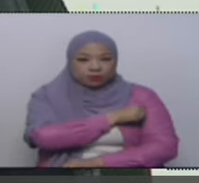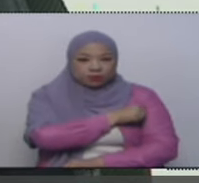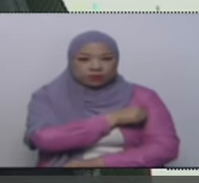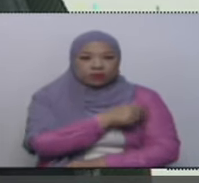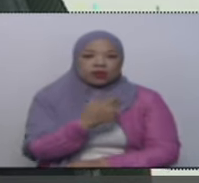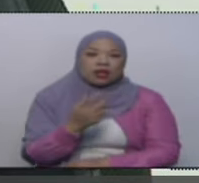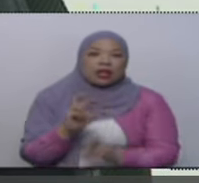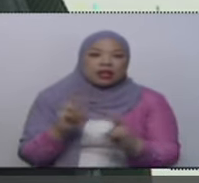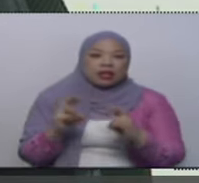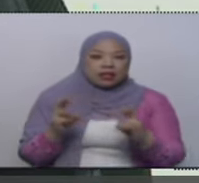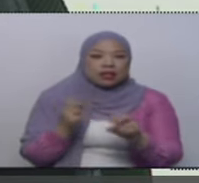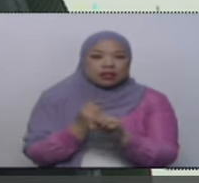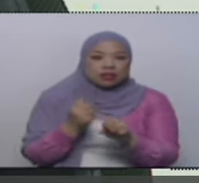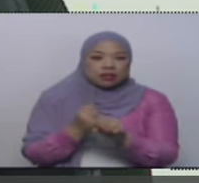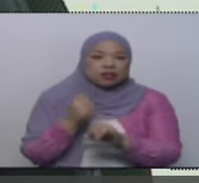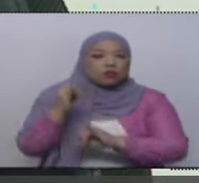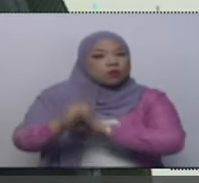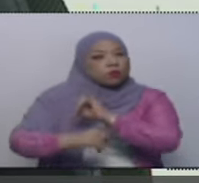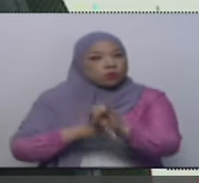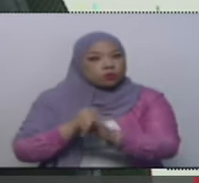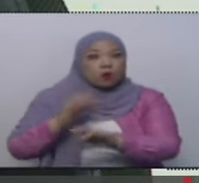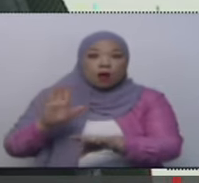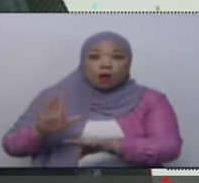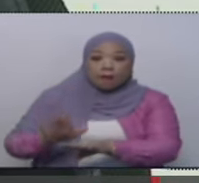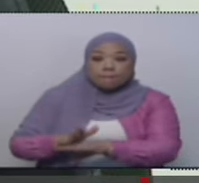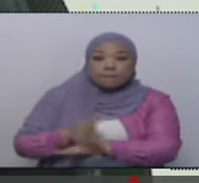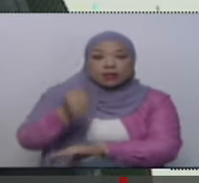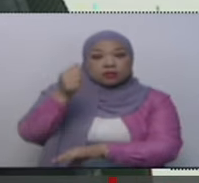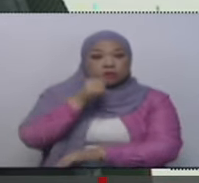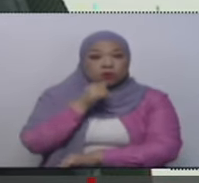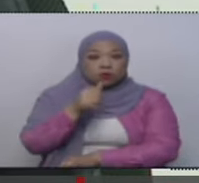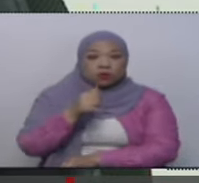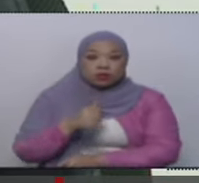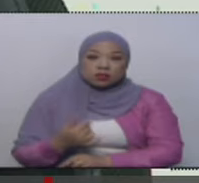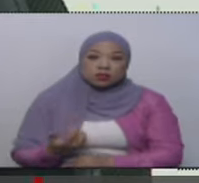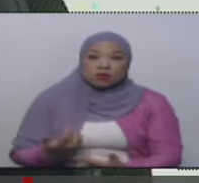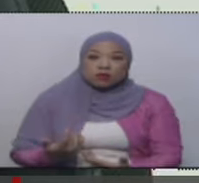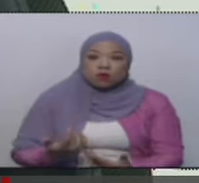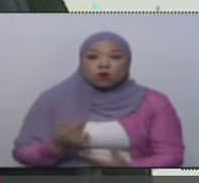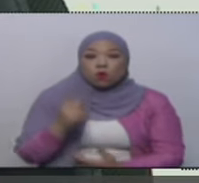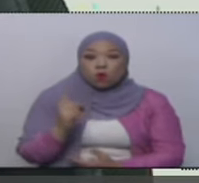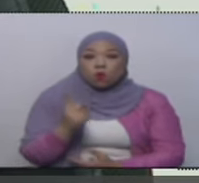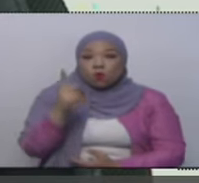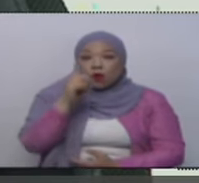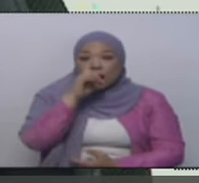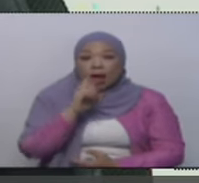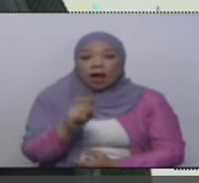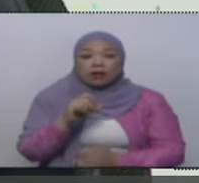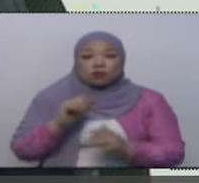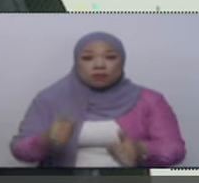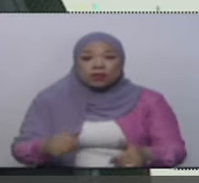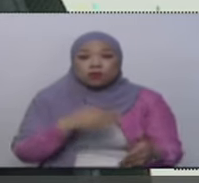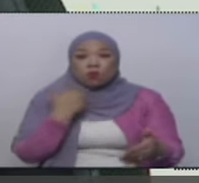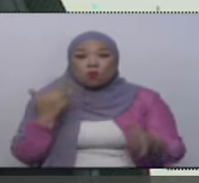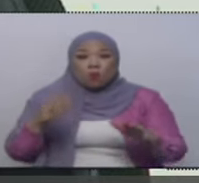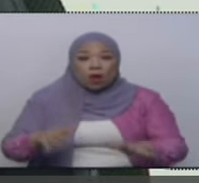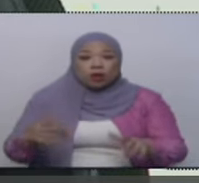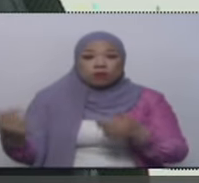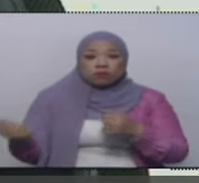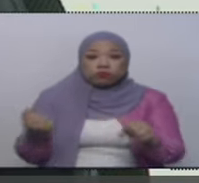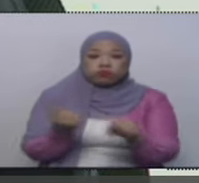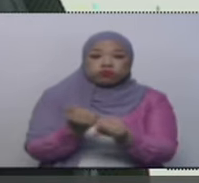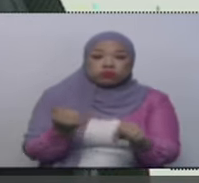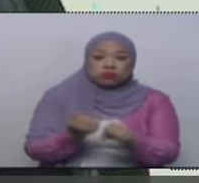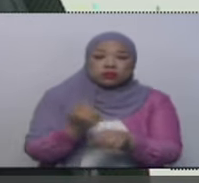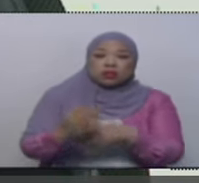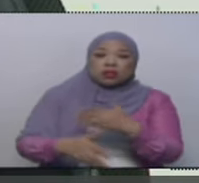en este tema en internacionales, que es la principal noticia, pues se cumple ya un año desde el inicio de esta etapa del genocidio de